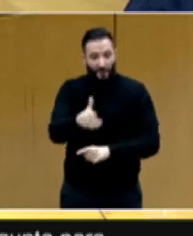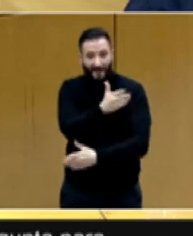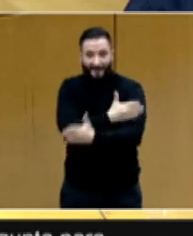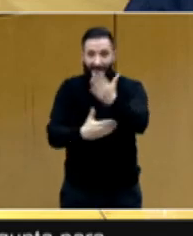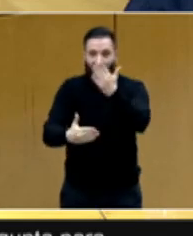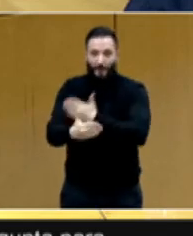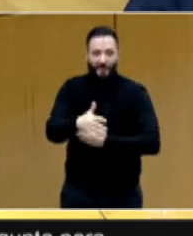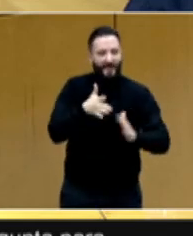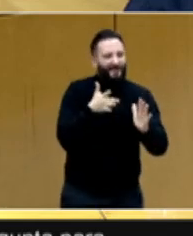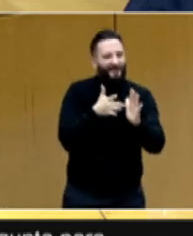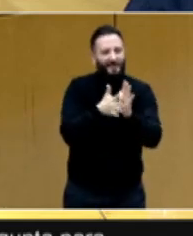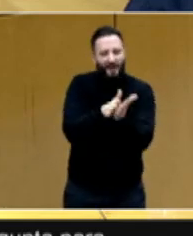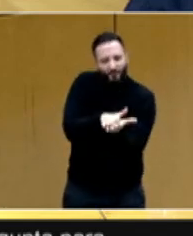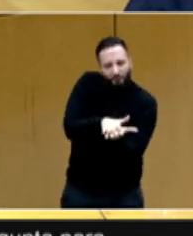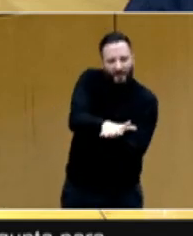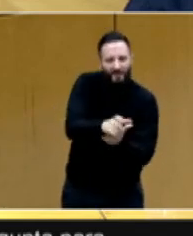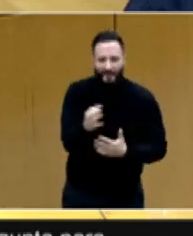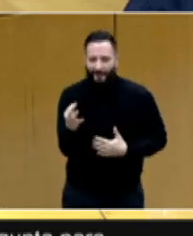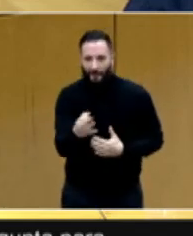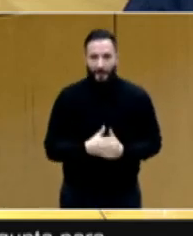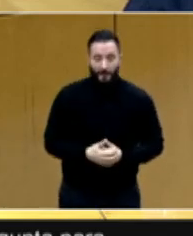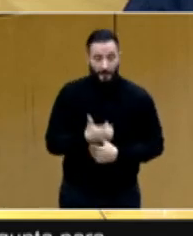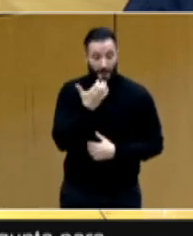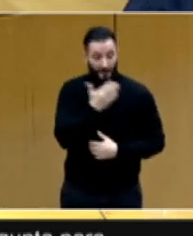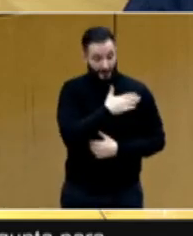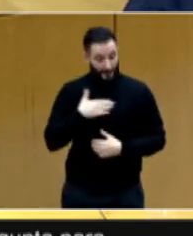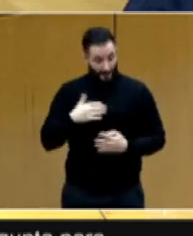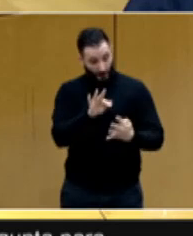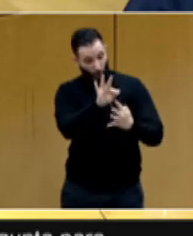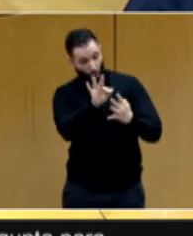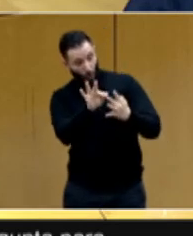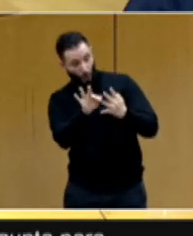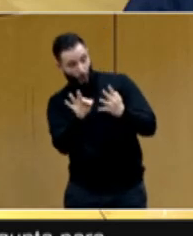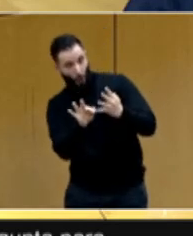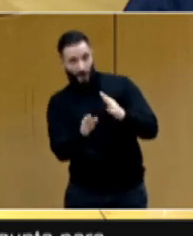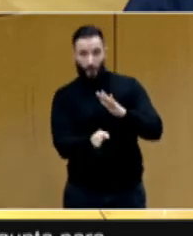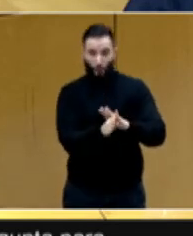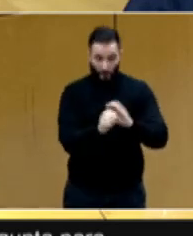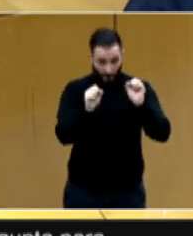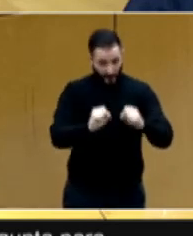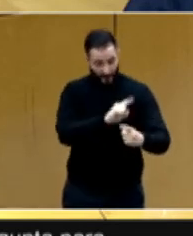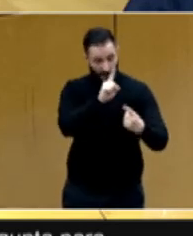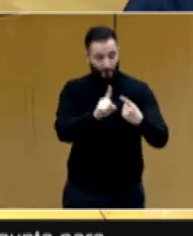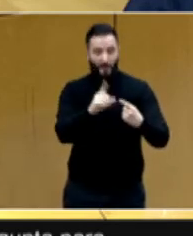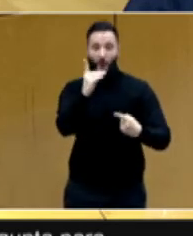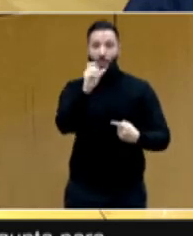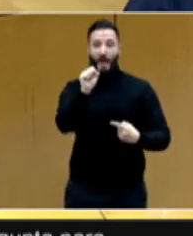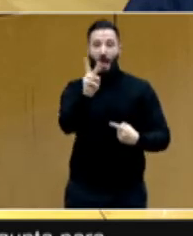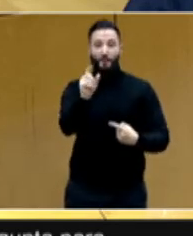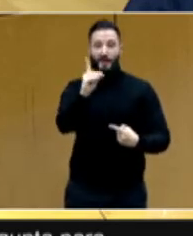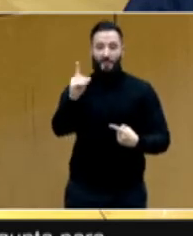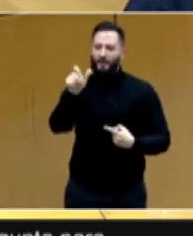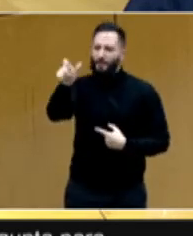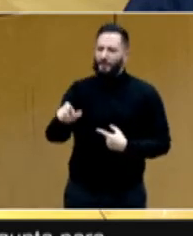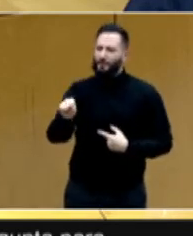discapacidad si os parece seguimos el siguiente orden de intervención en primer lugar David te pregunto esto